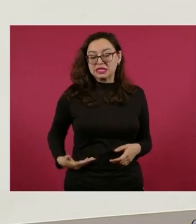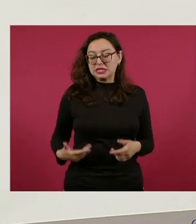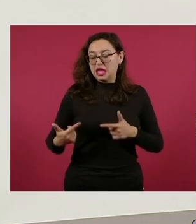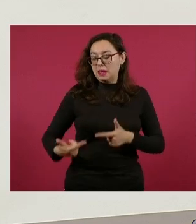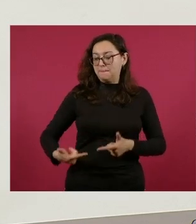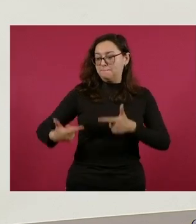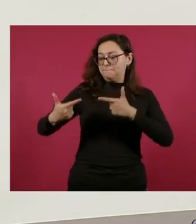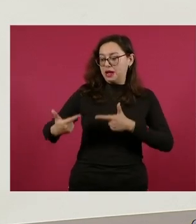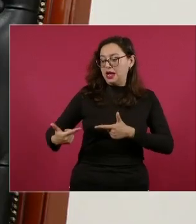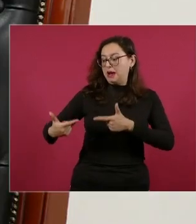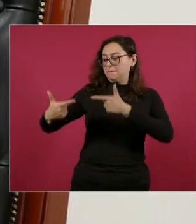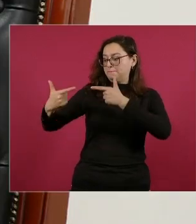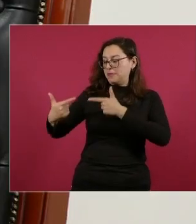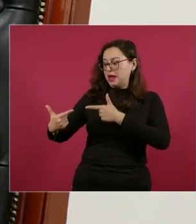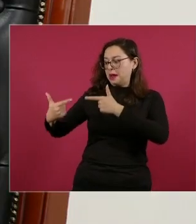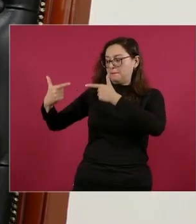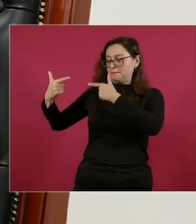ahora,